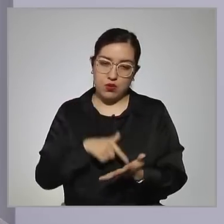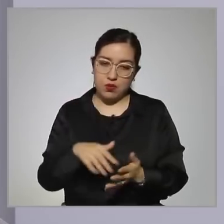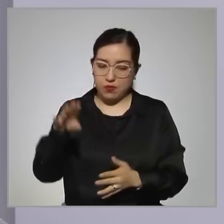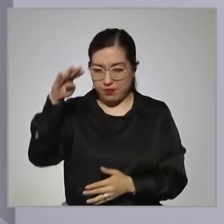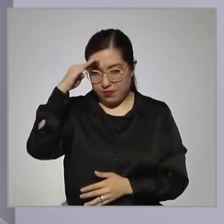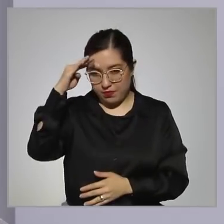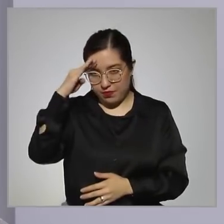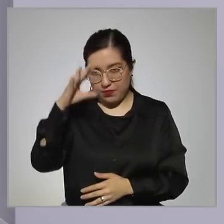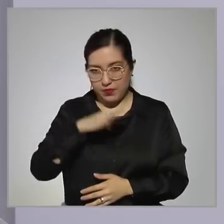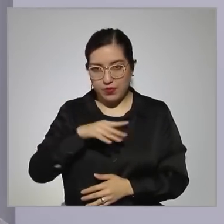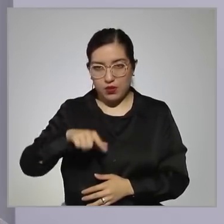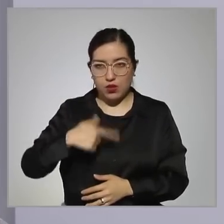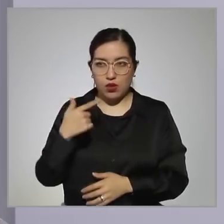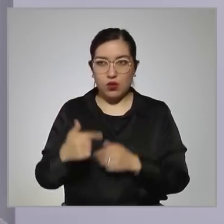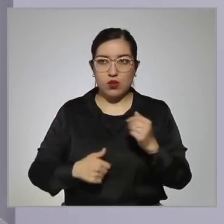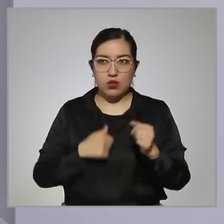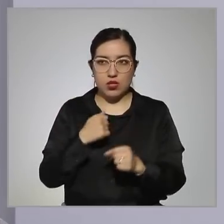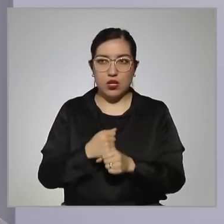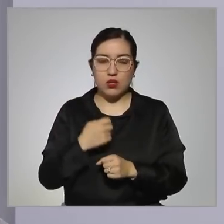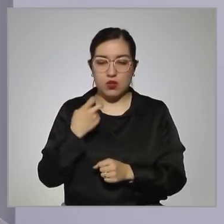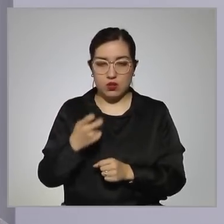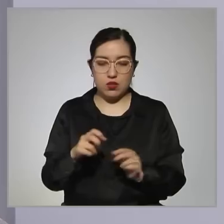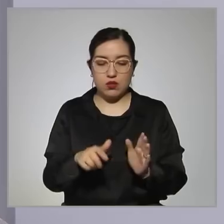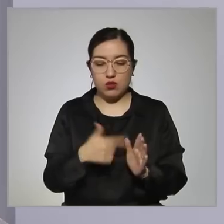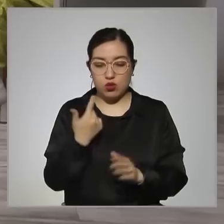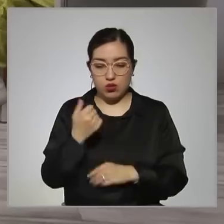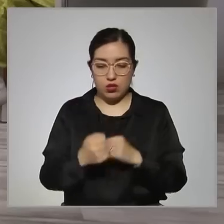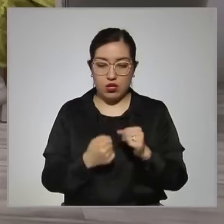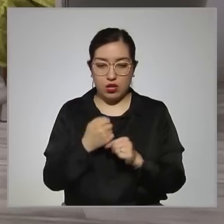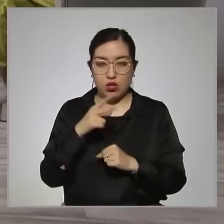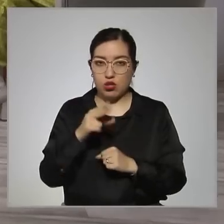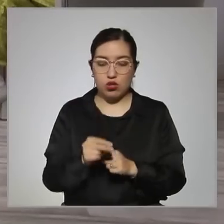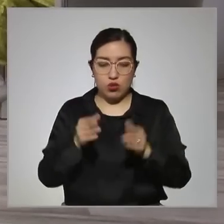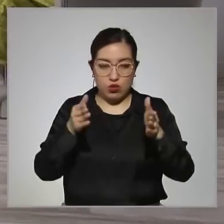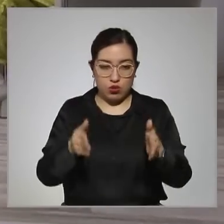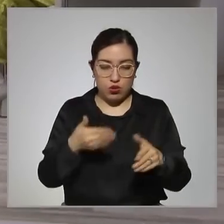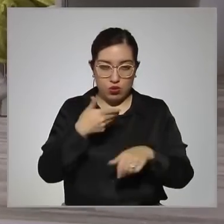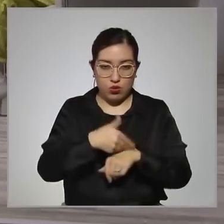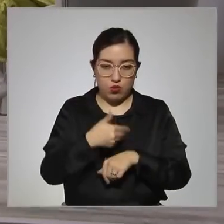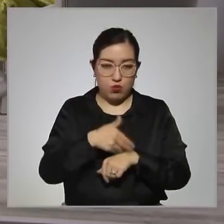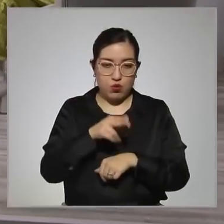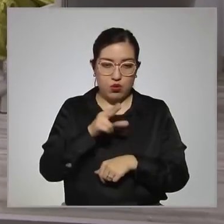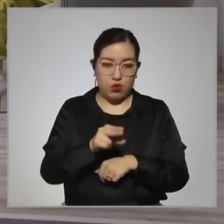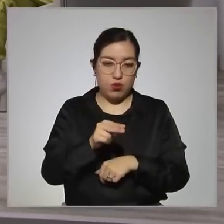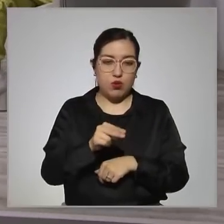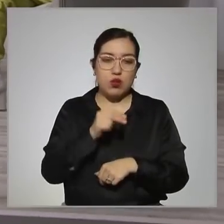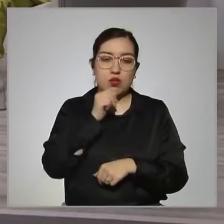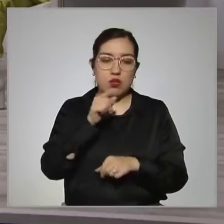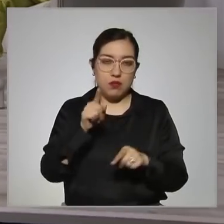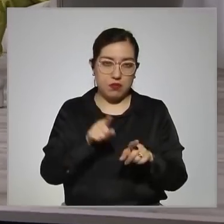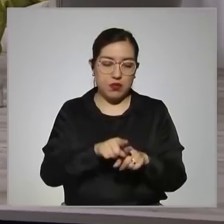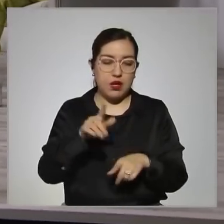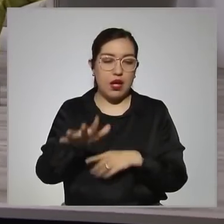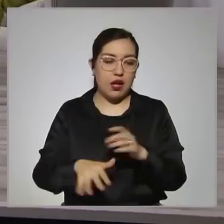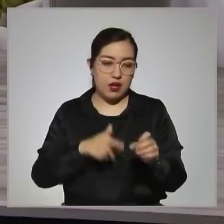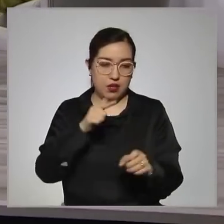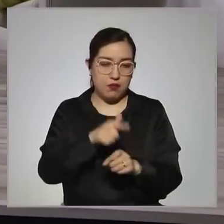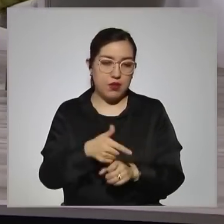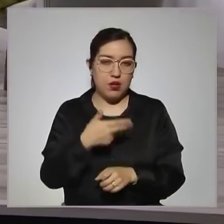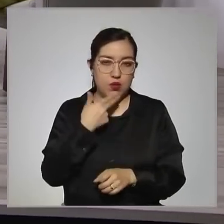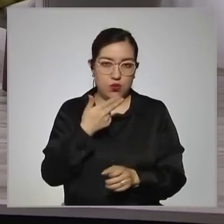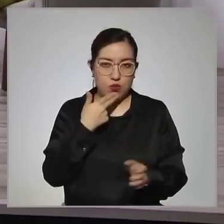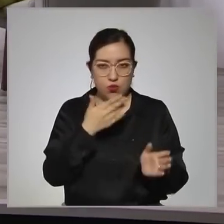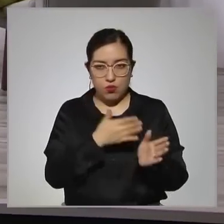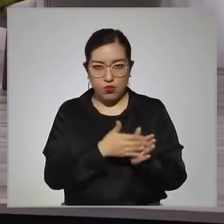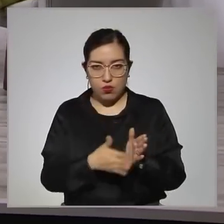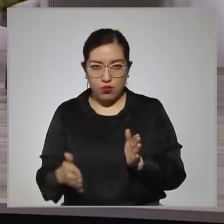tienen 12 años y sus 12 años no son numéricos, sino que son simbólicos. Y de sus animales, símbolos ¿no? son de Y de animales, así animales, es. claro. Entonces